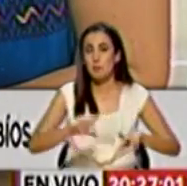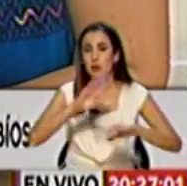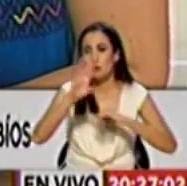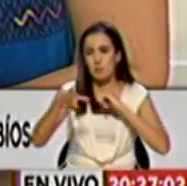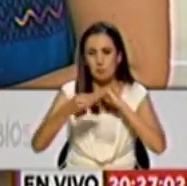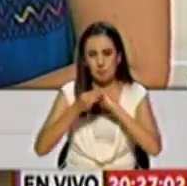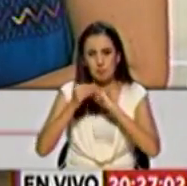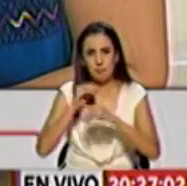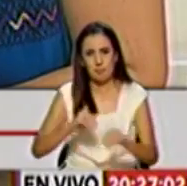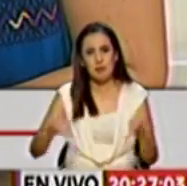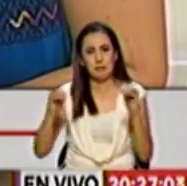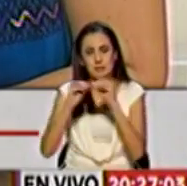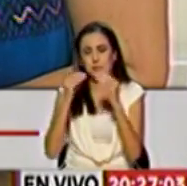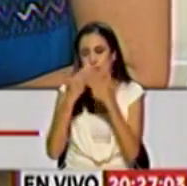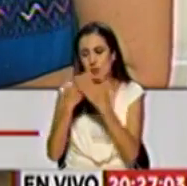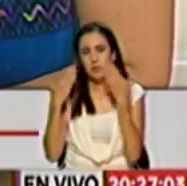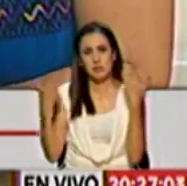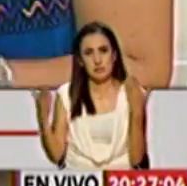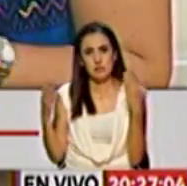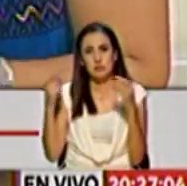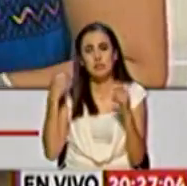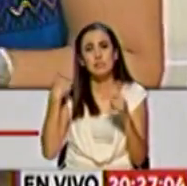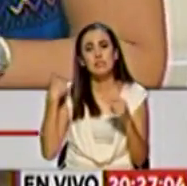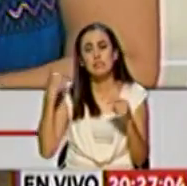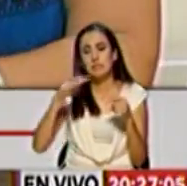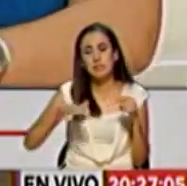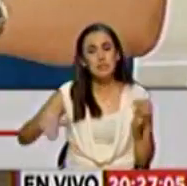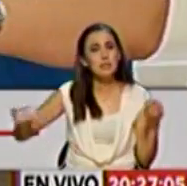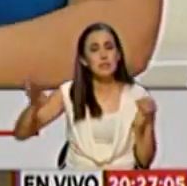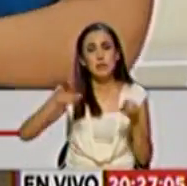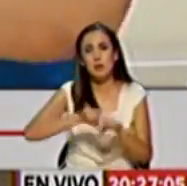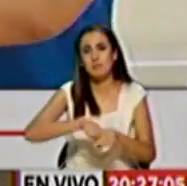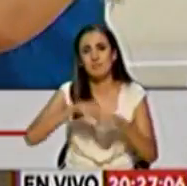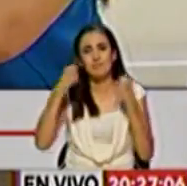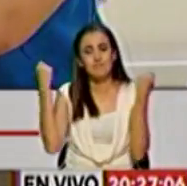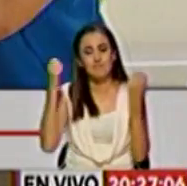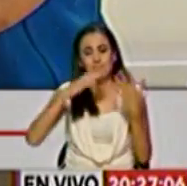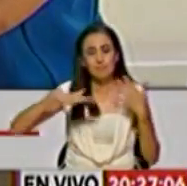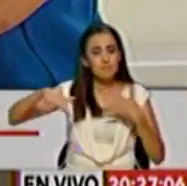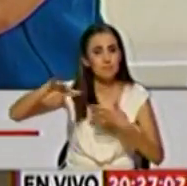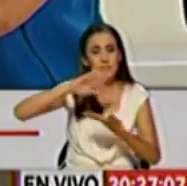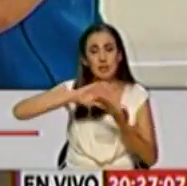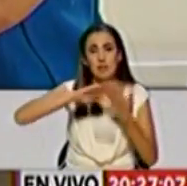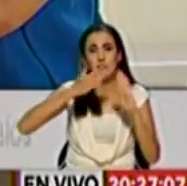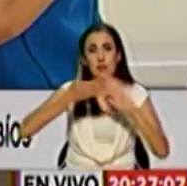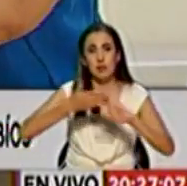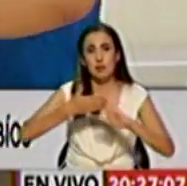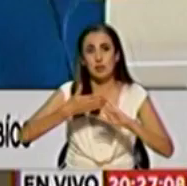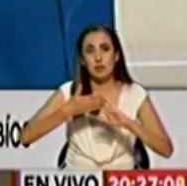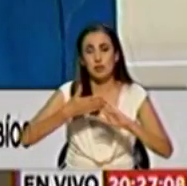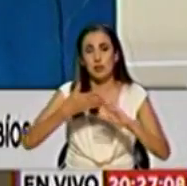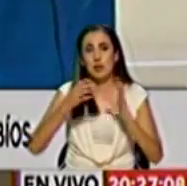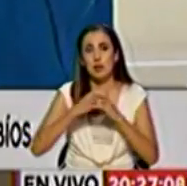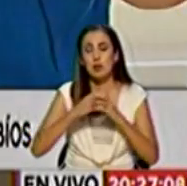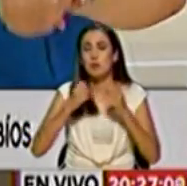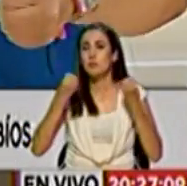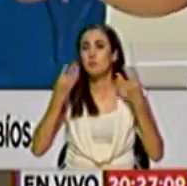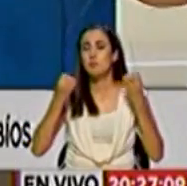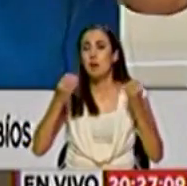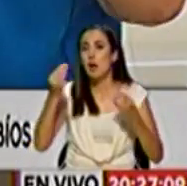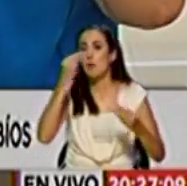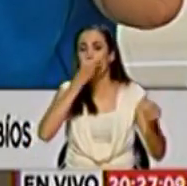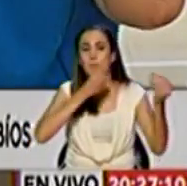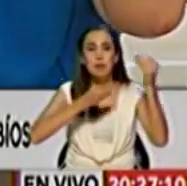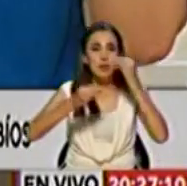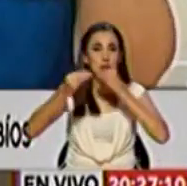de carácter inmaterial que tienen que ver con todo el daño que se le ocasionó a la comunidad Aicofán de Sinangüe en temas alimentarios,